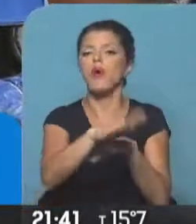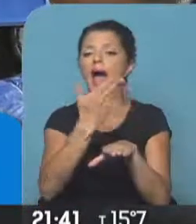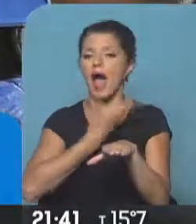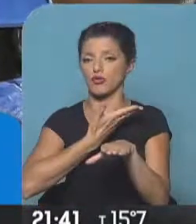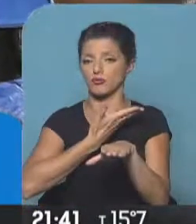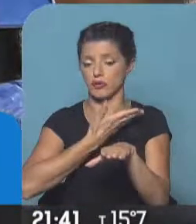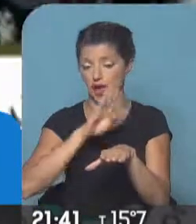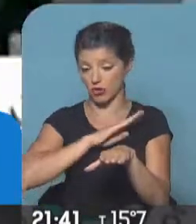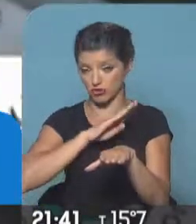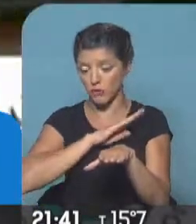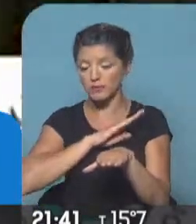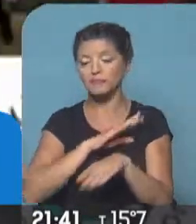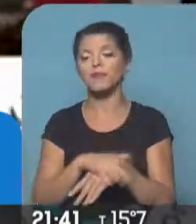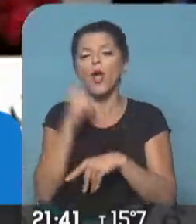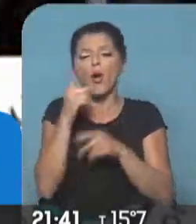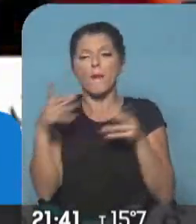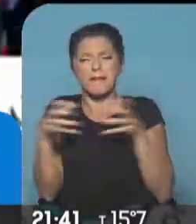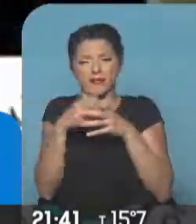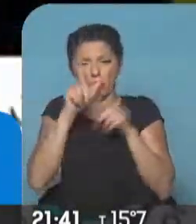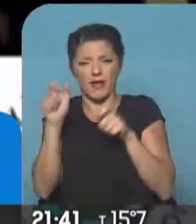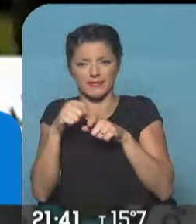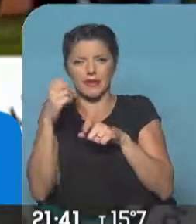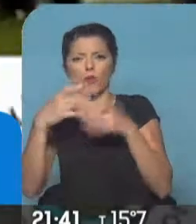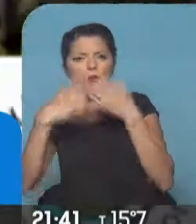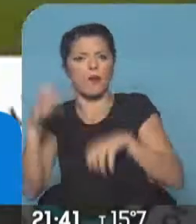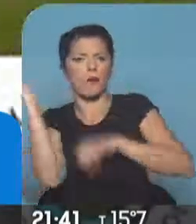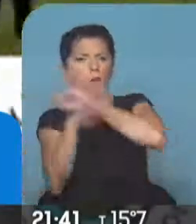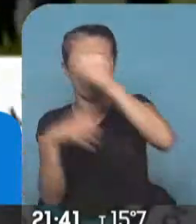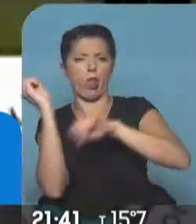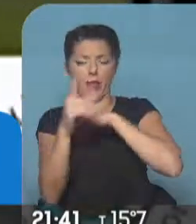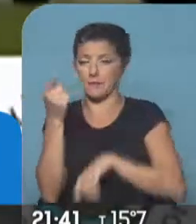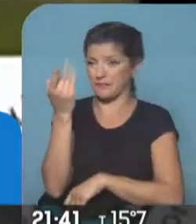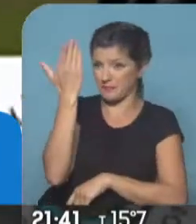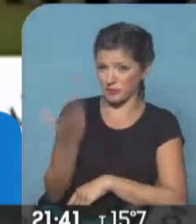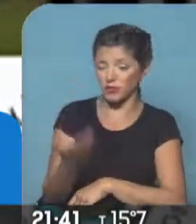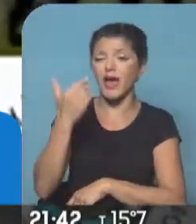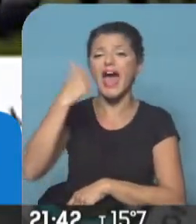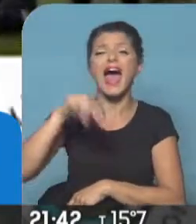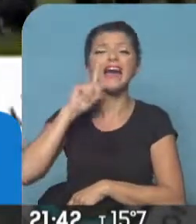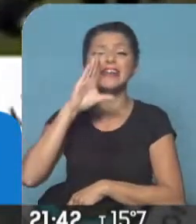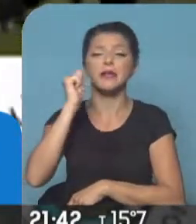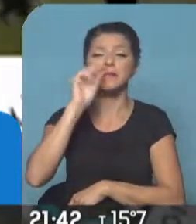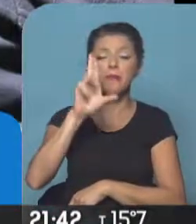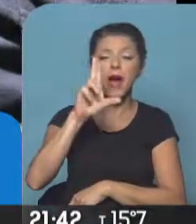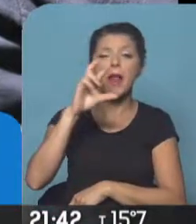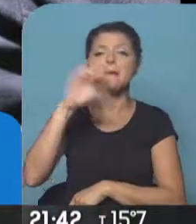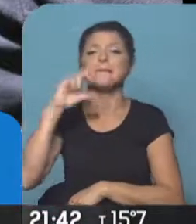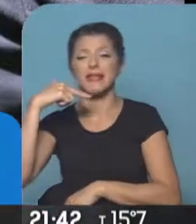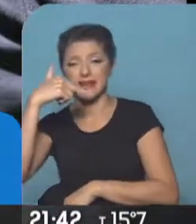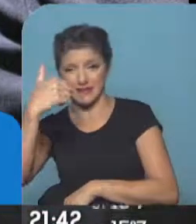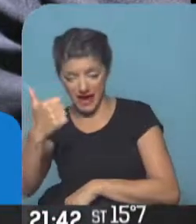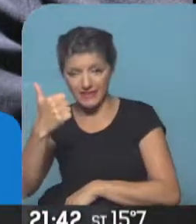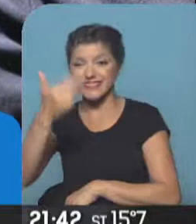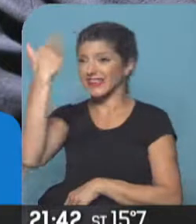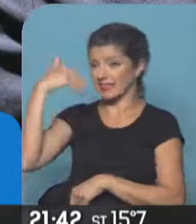Cambiemos, y un grupo reducido de personas le arrojó huevos al automóvil. Se trata de Aníbal Prina, quien en Las PASO compitió en el tercer lugar de las cinco